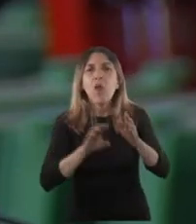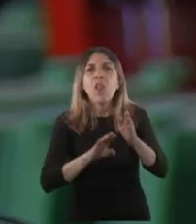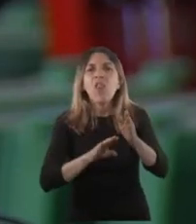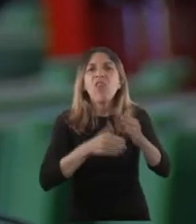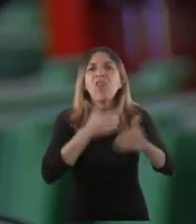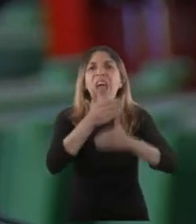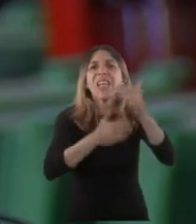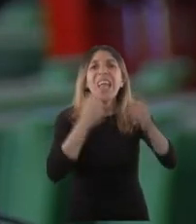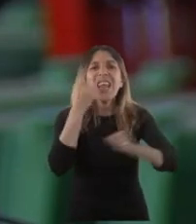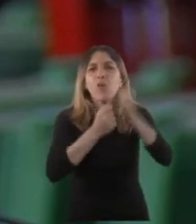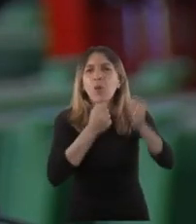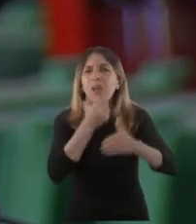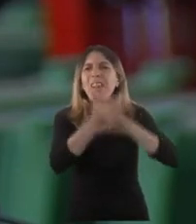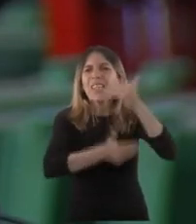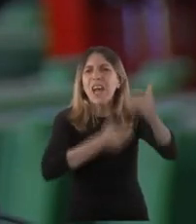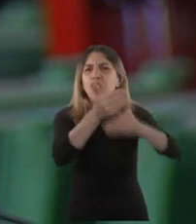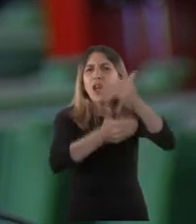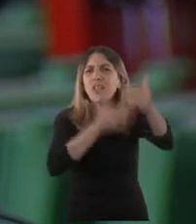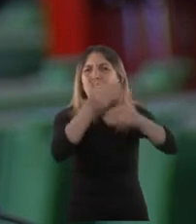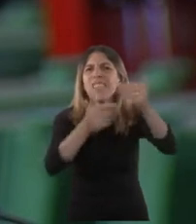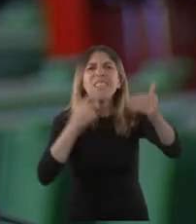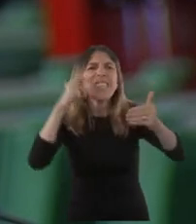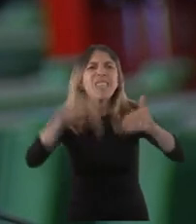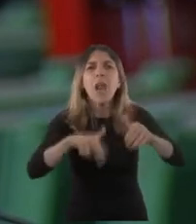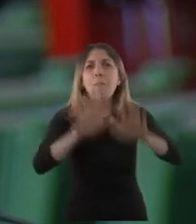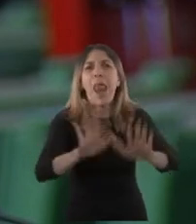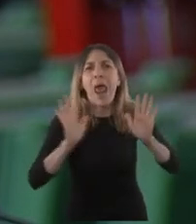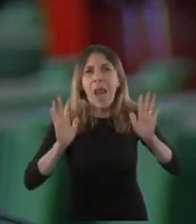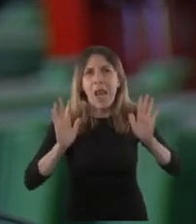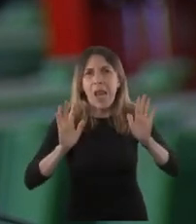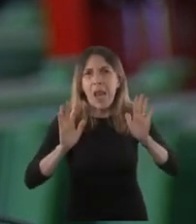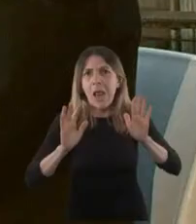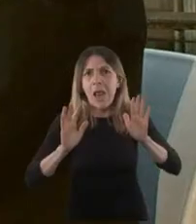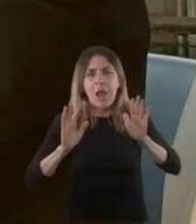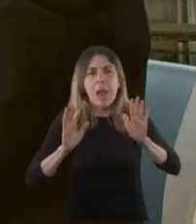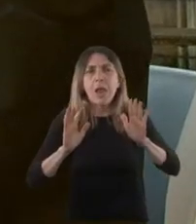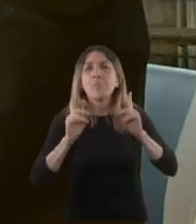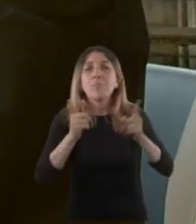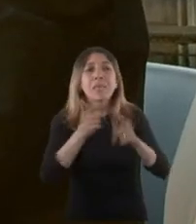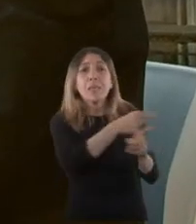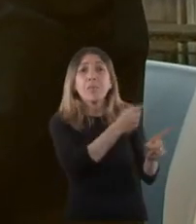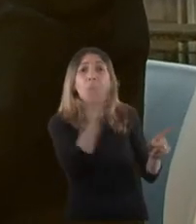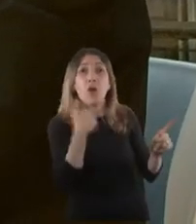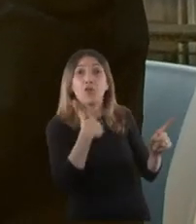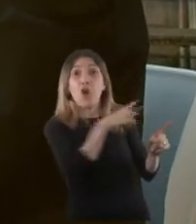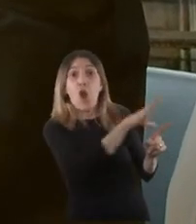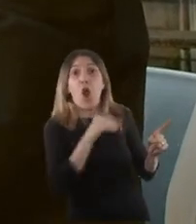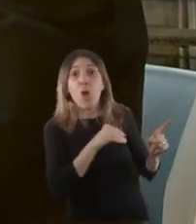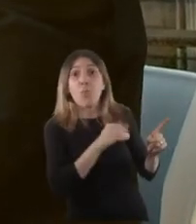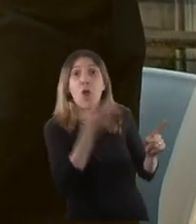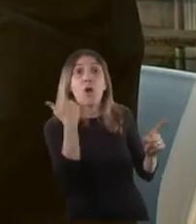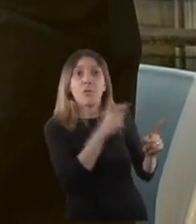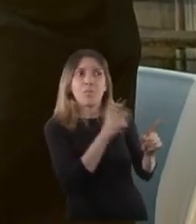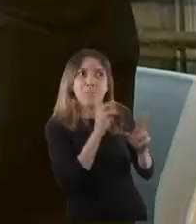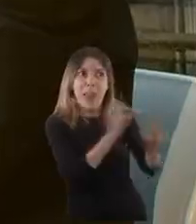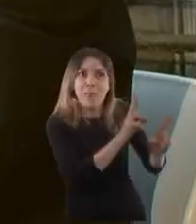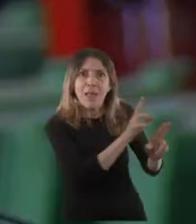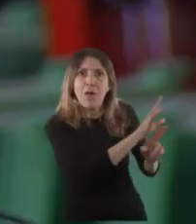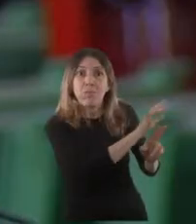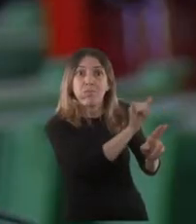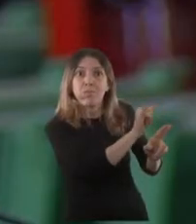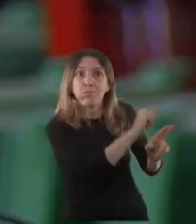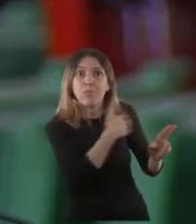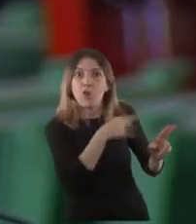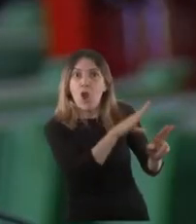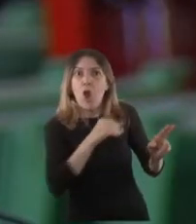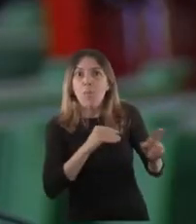la industria y que haya continuidad, porque como usted mencionaba, y copio sus palabras, si usted me permite, realmente